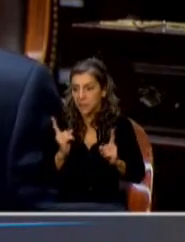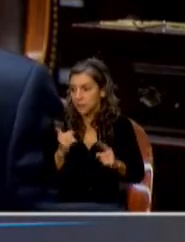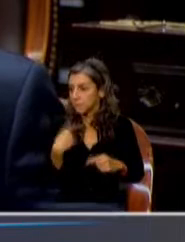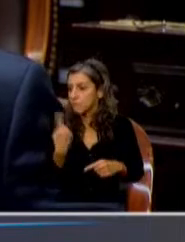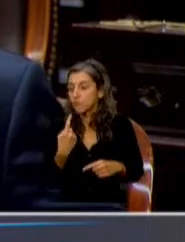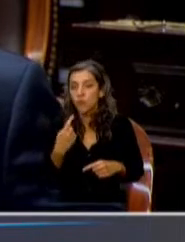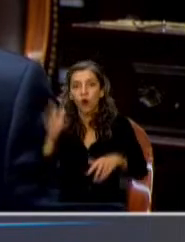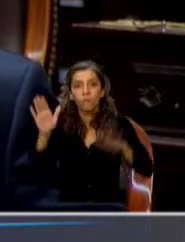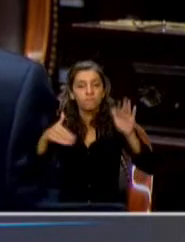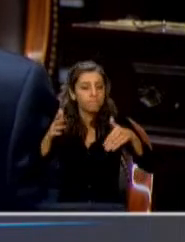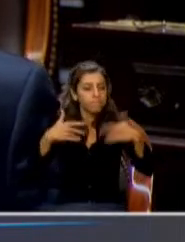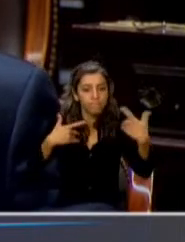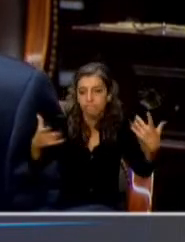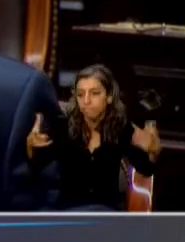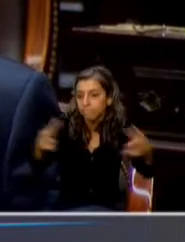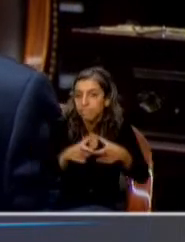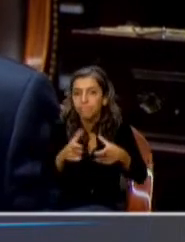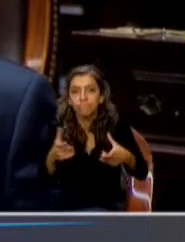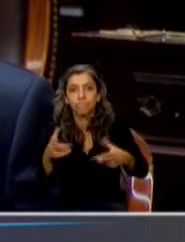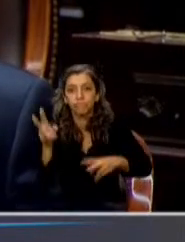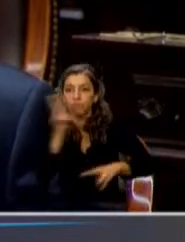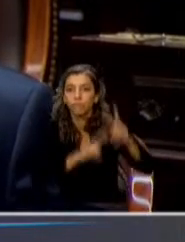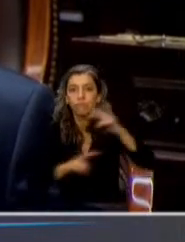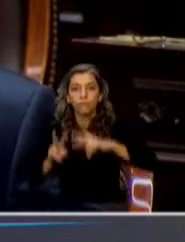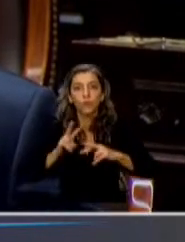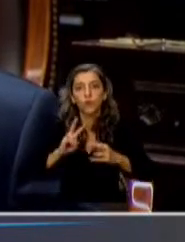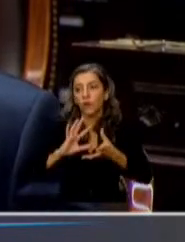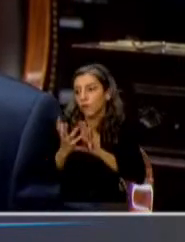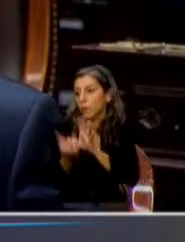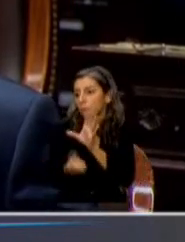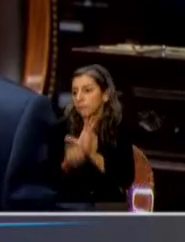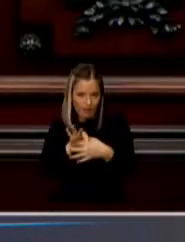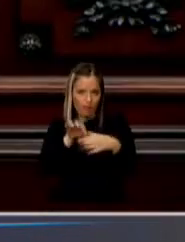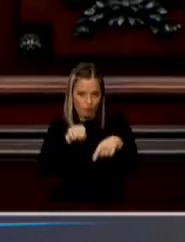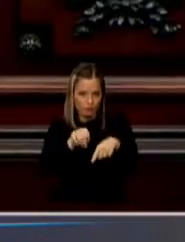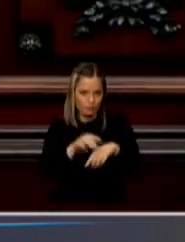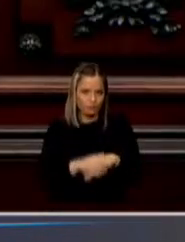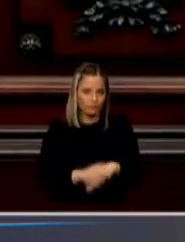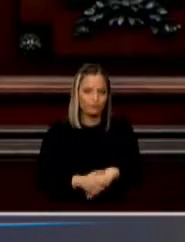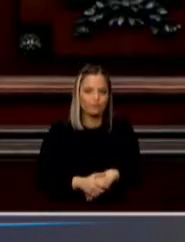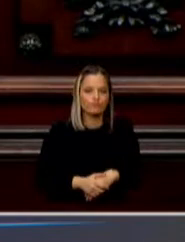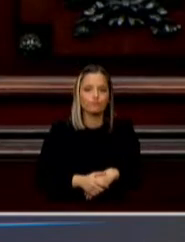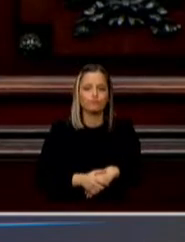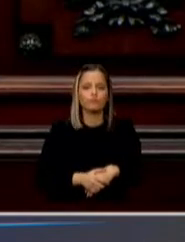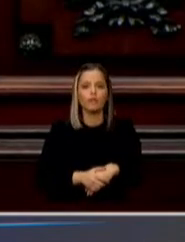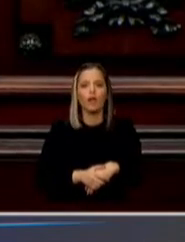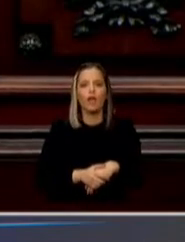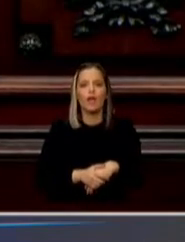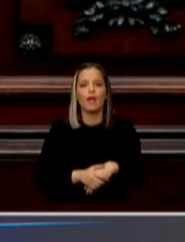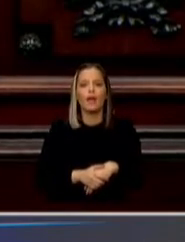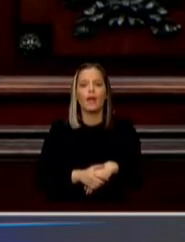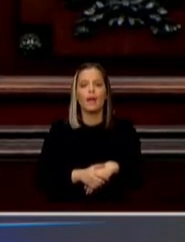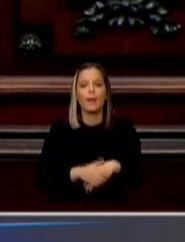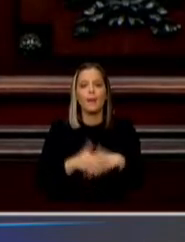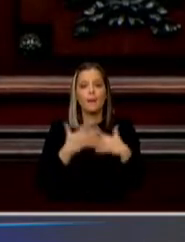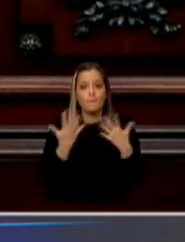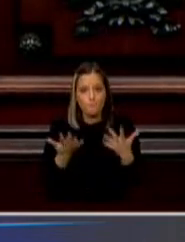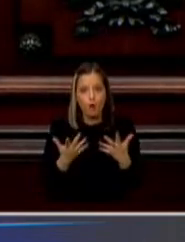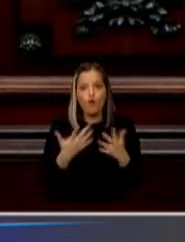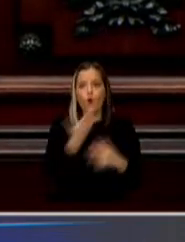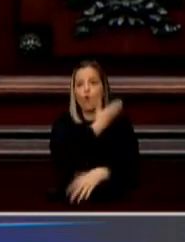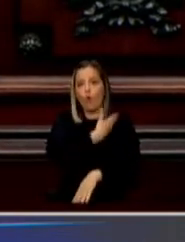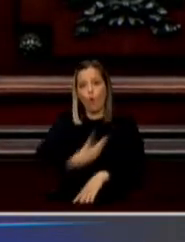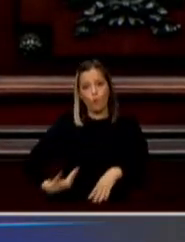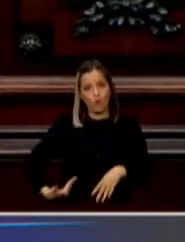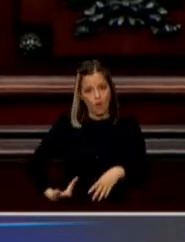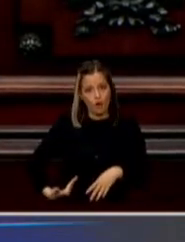o sea, sí, muchas veces se lanzan precandidaturas para después negociar un lugar más abajo en la lista. Yo no sé hasta qué punto Claudio